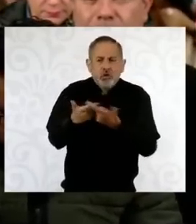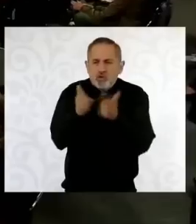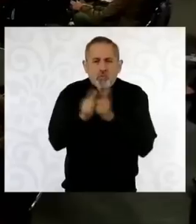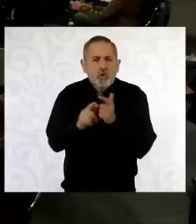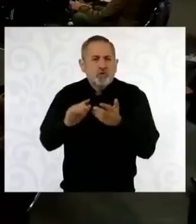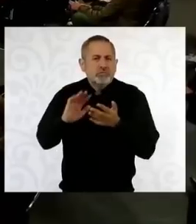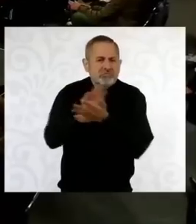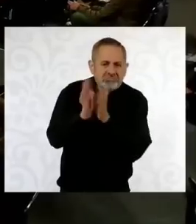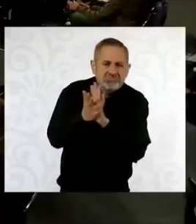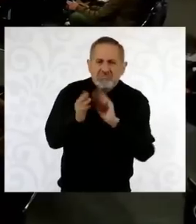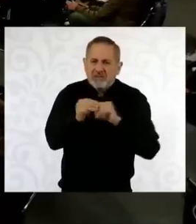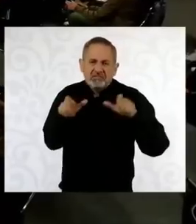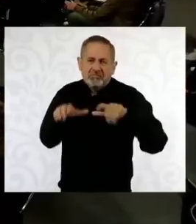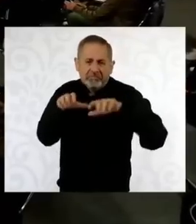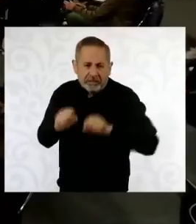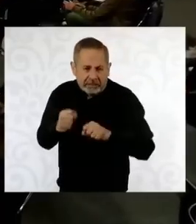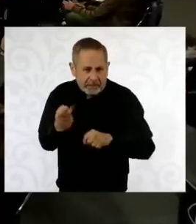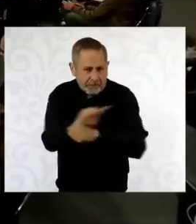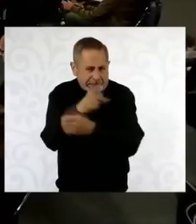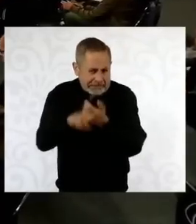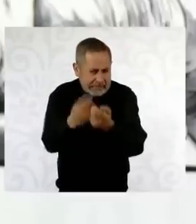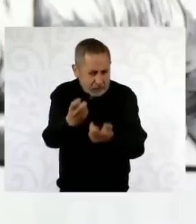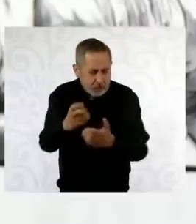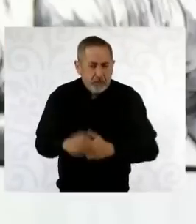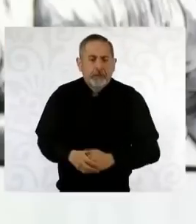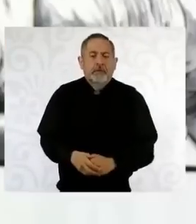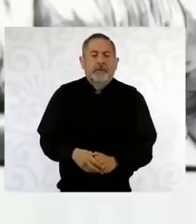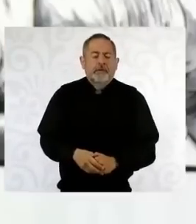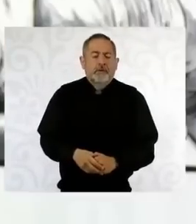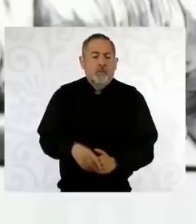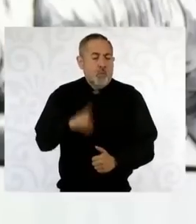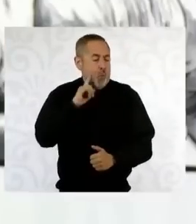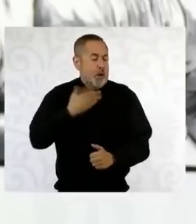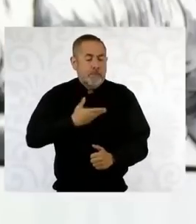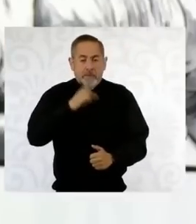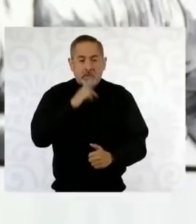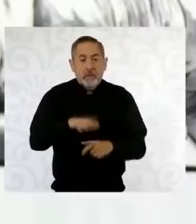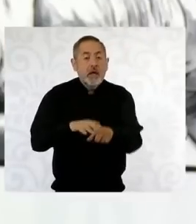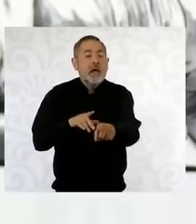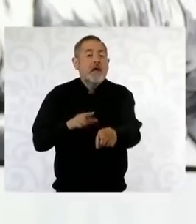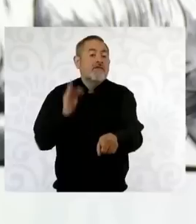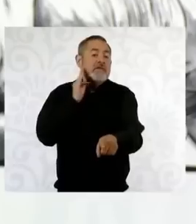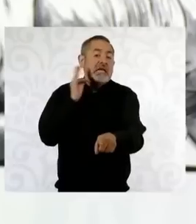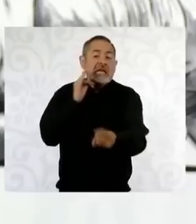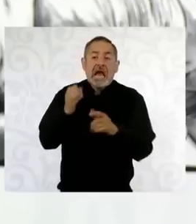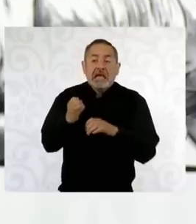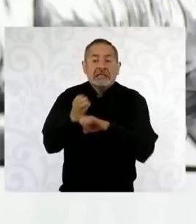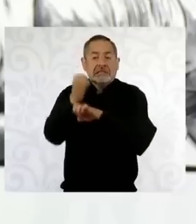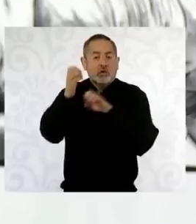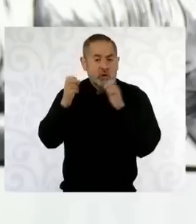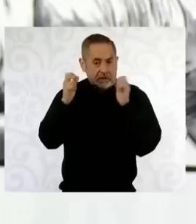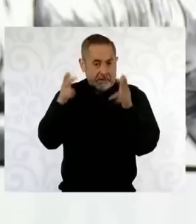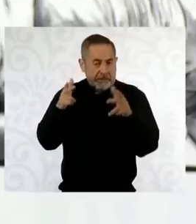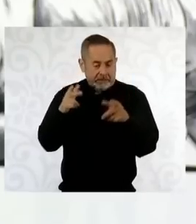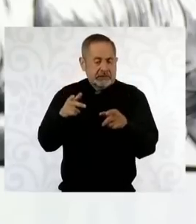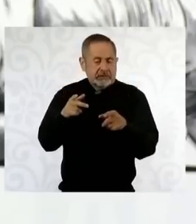criminales. Es una acción que tomó la Fiscalía de Justicia del Estado de Chiapas.